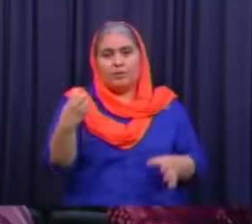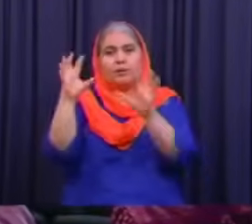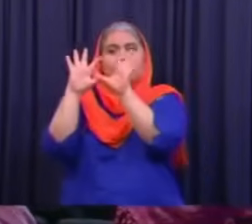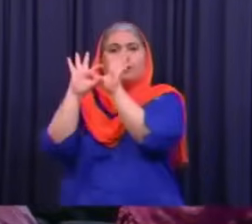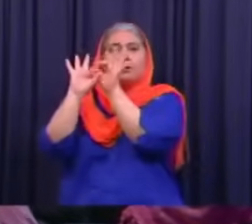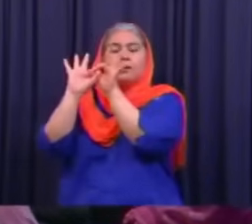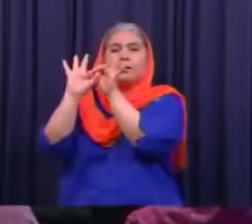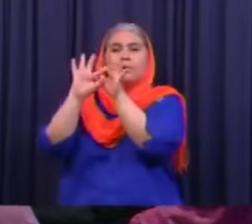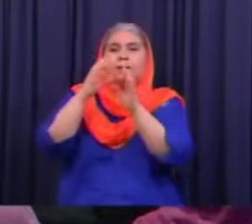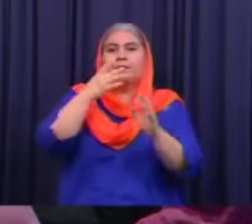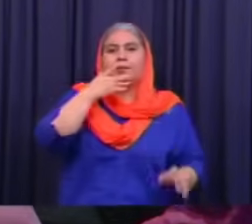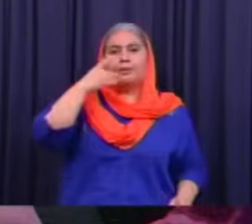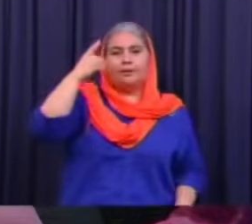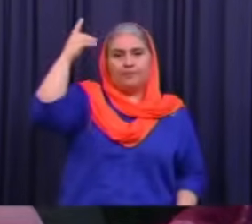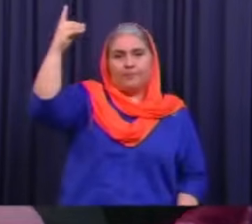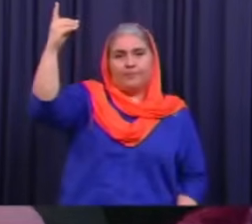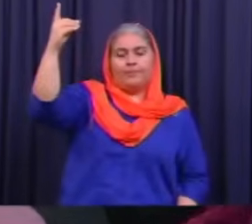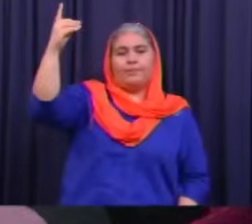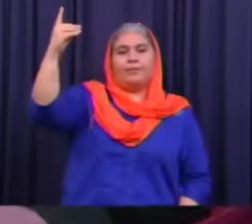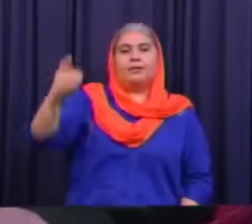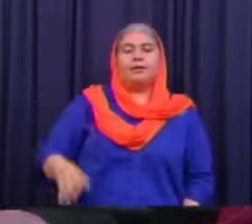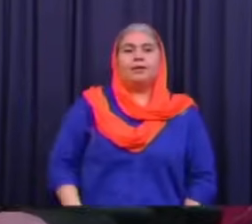orar por mis amados hermanos